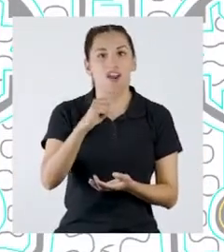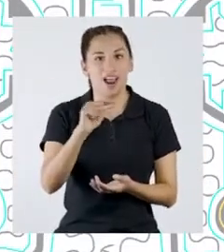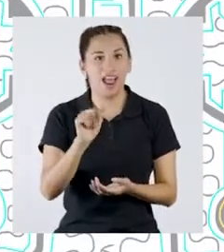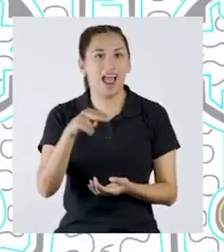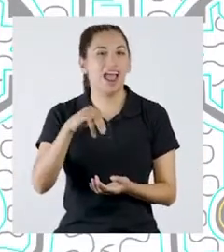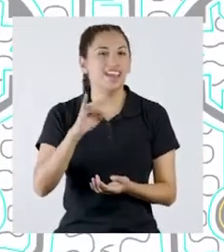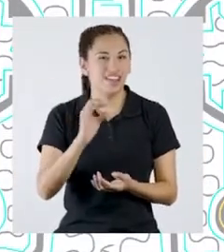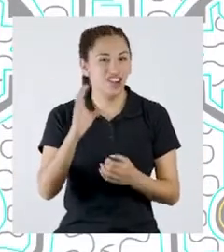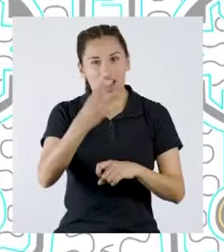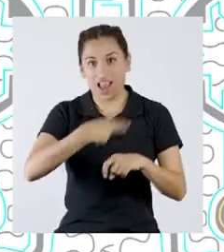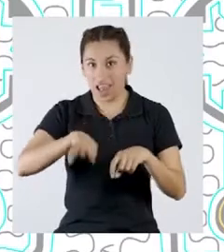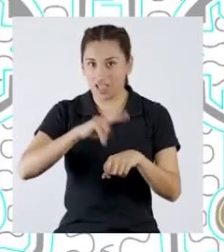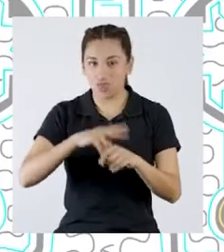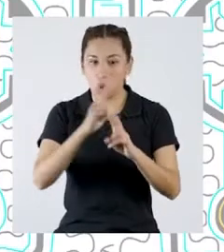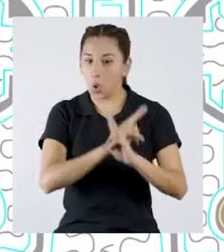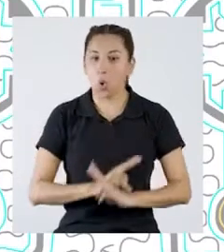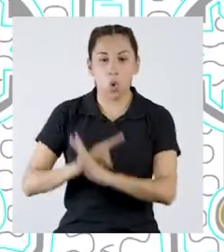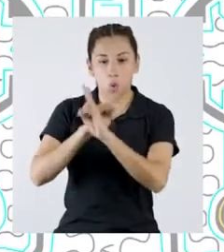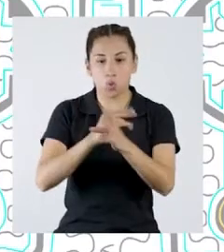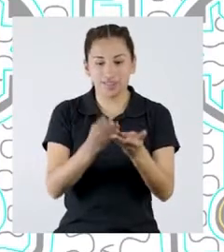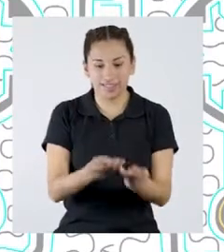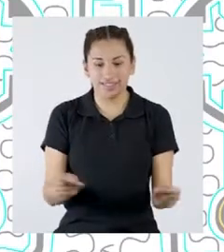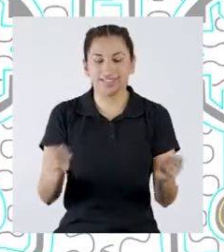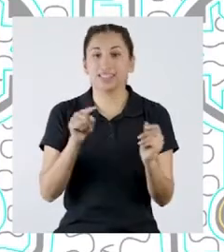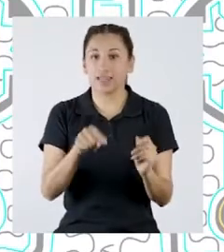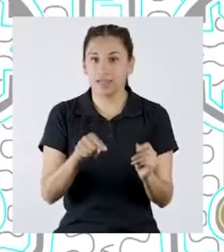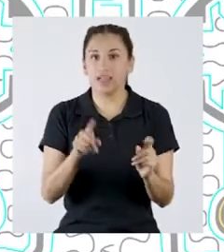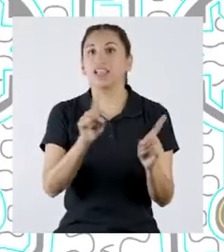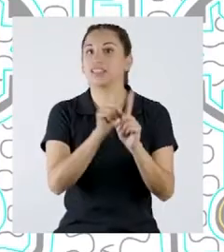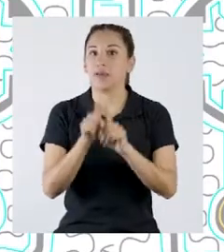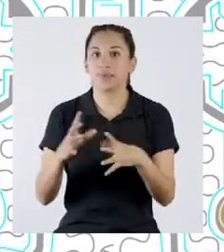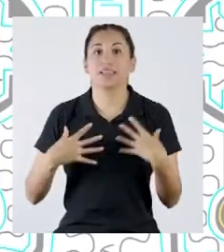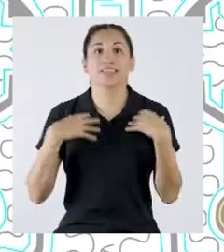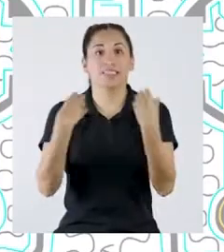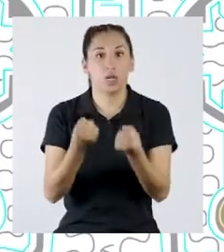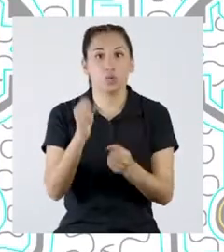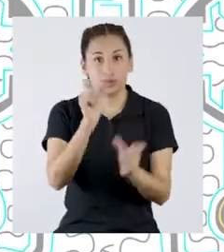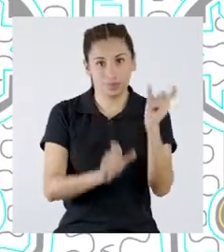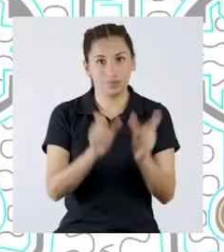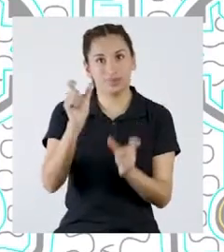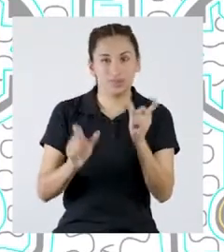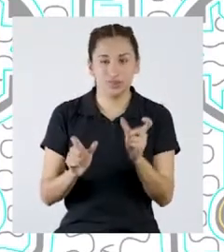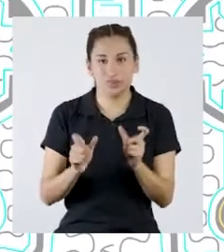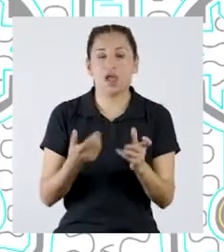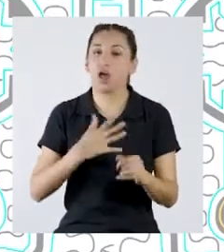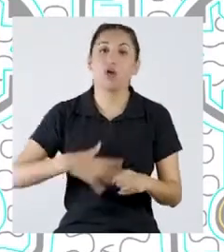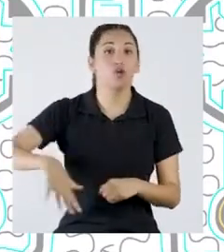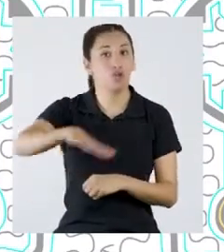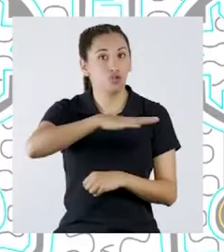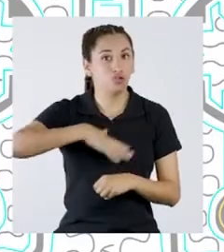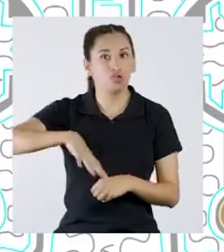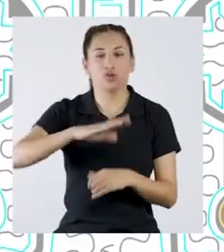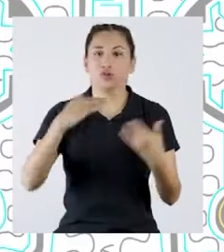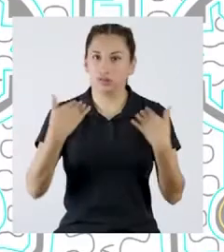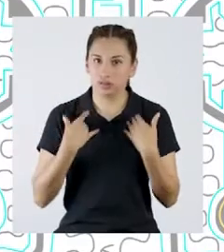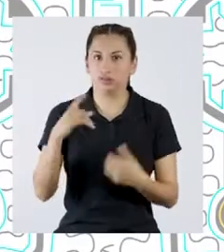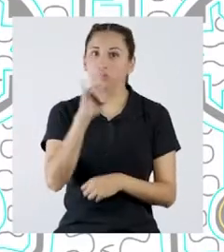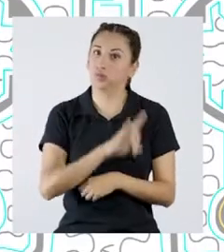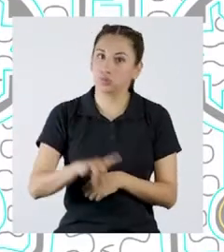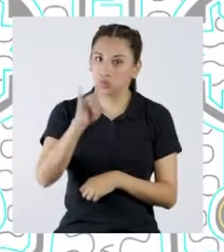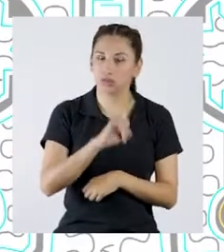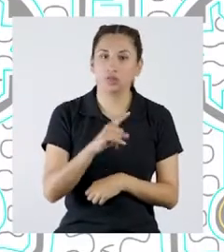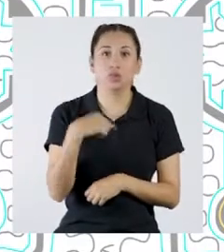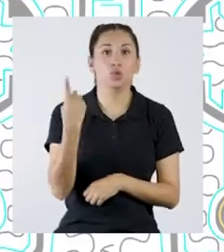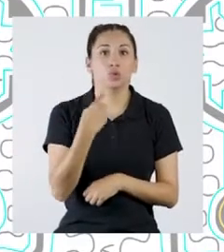orgánicos para cuidar el suelo como recurso y también la salud de las personas. Todos deberíamos